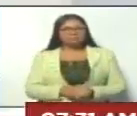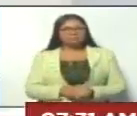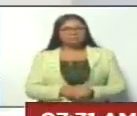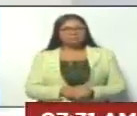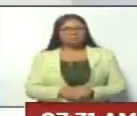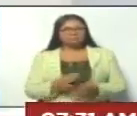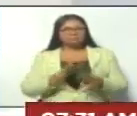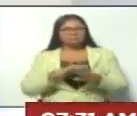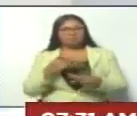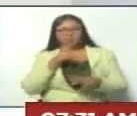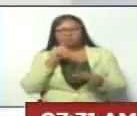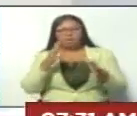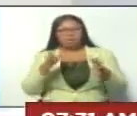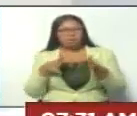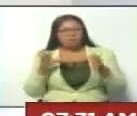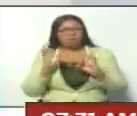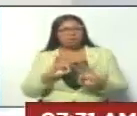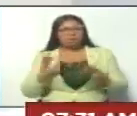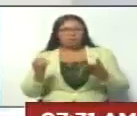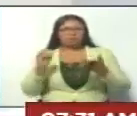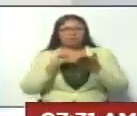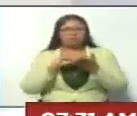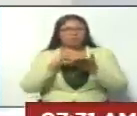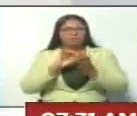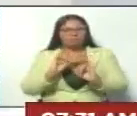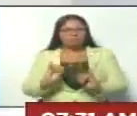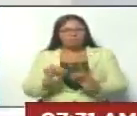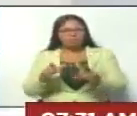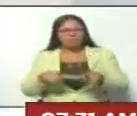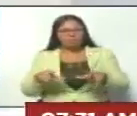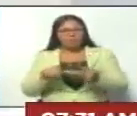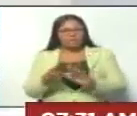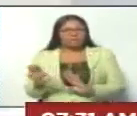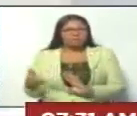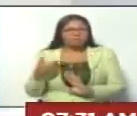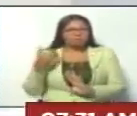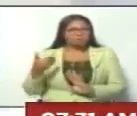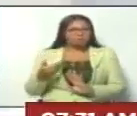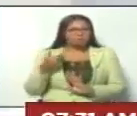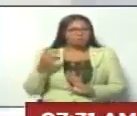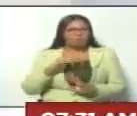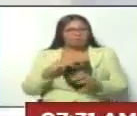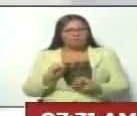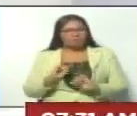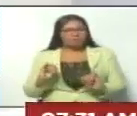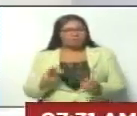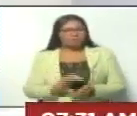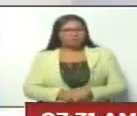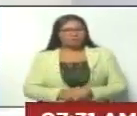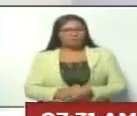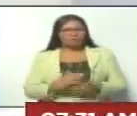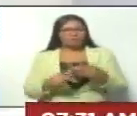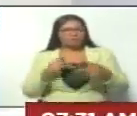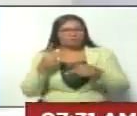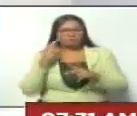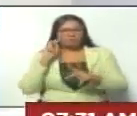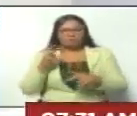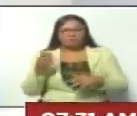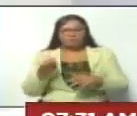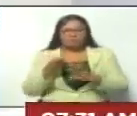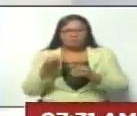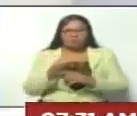Porque no se logró, o sea, volverla a poner en el mismo sitio donde sufrió los daños que ya sufrió, es como improcedente. O sea, vas a